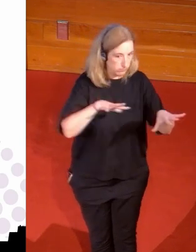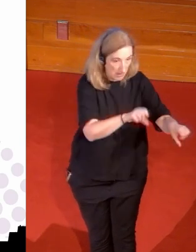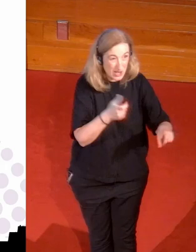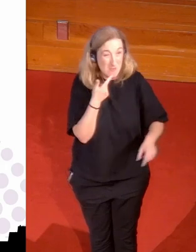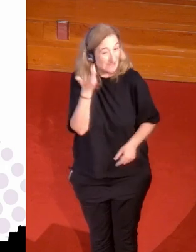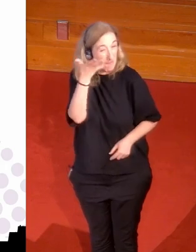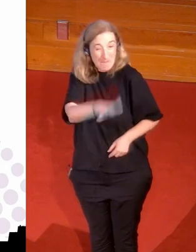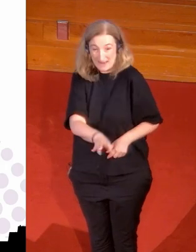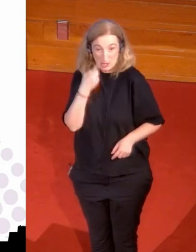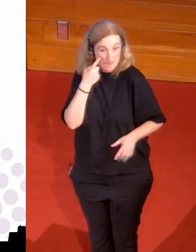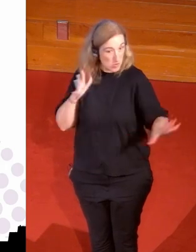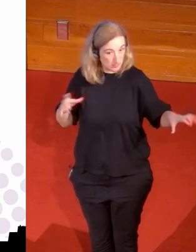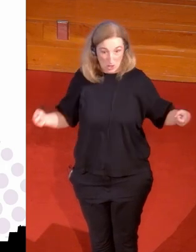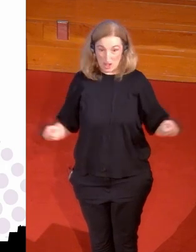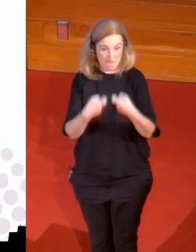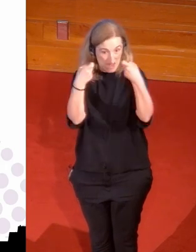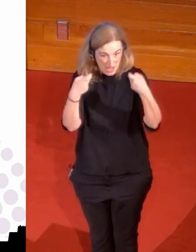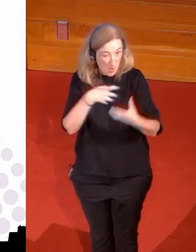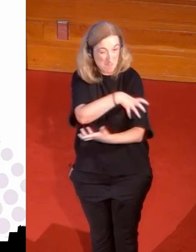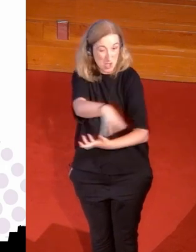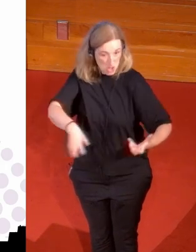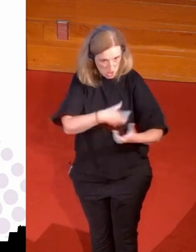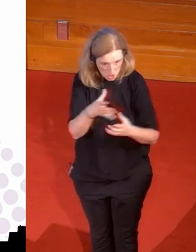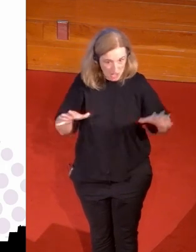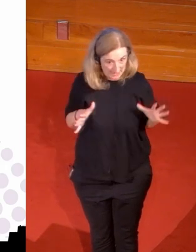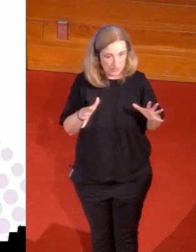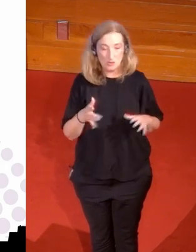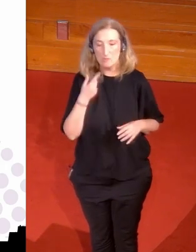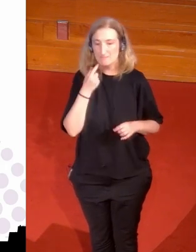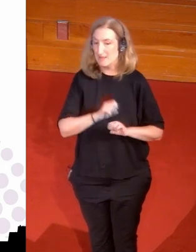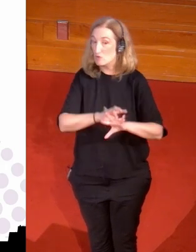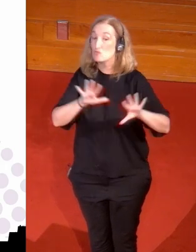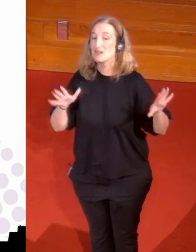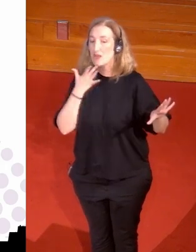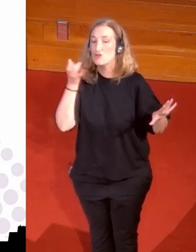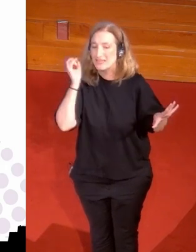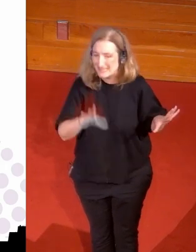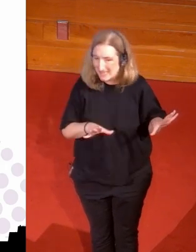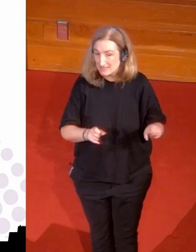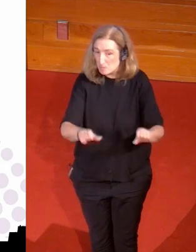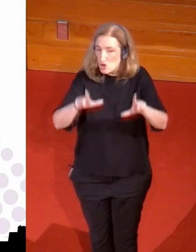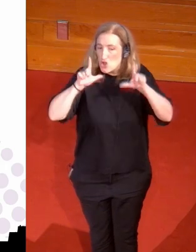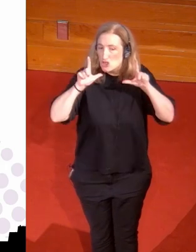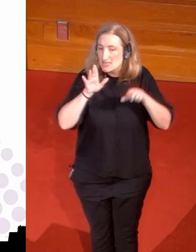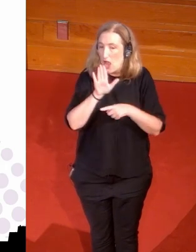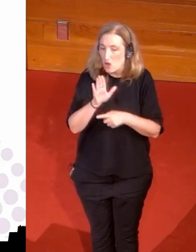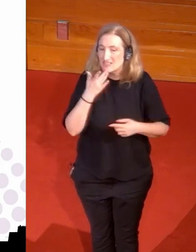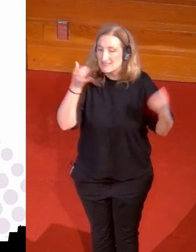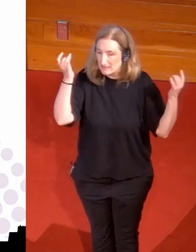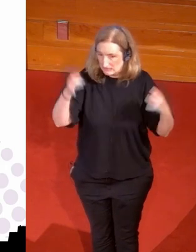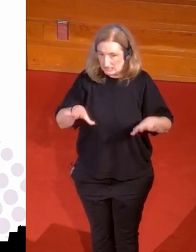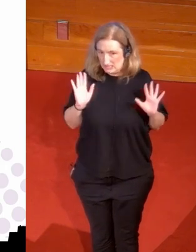hemos visto a un enfrentamiento violento y también tenemos claro Quiénes fueron los protagonistas de